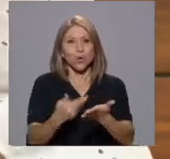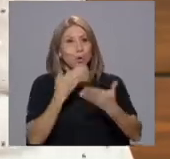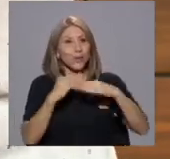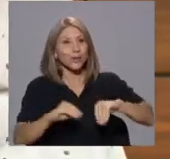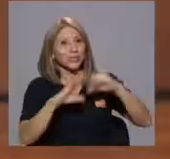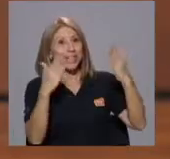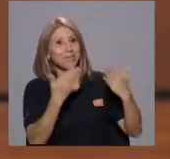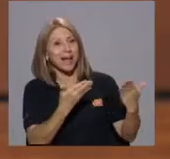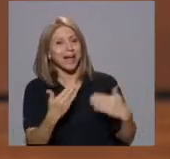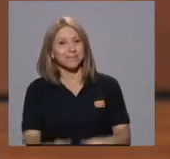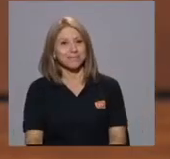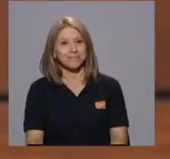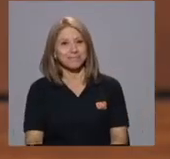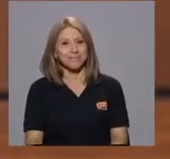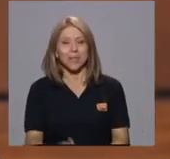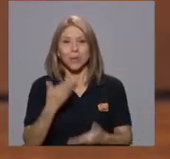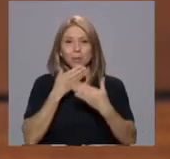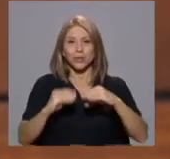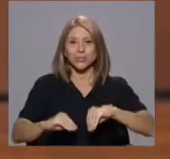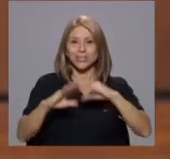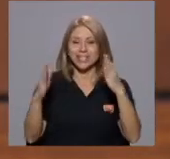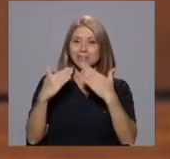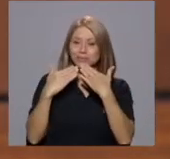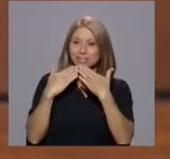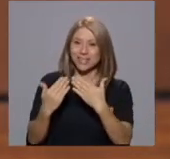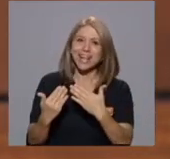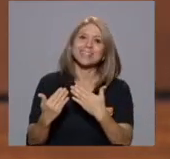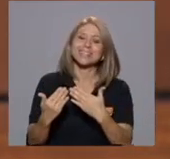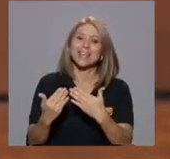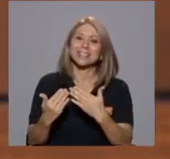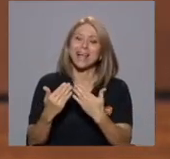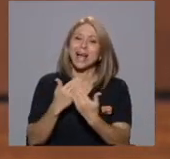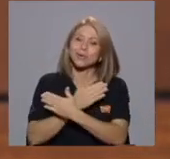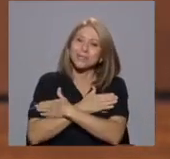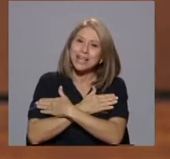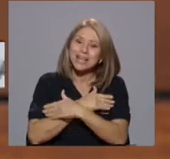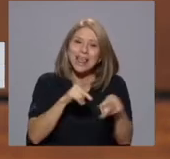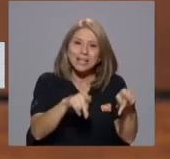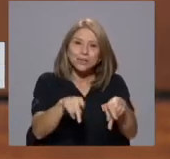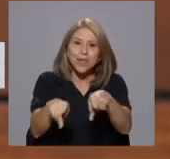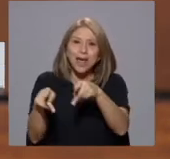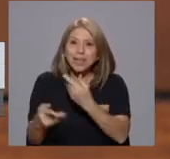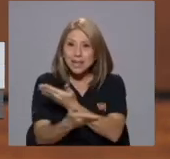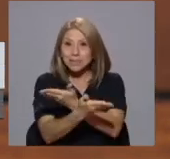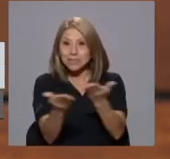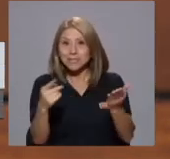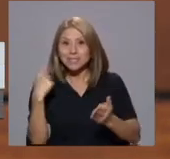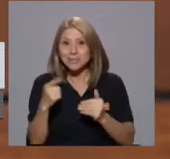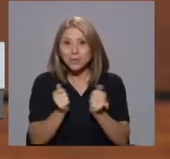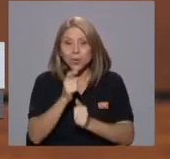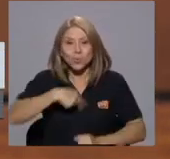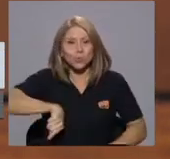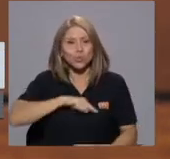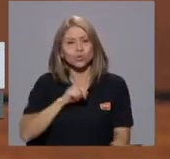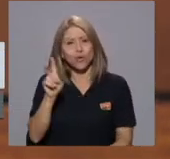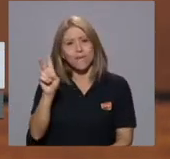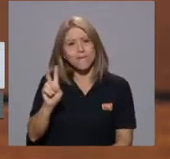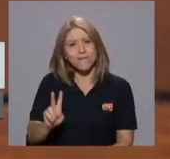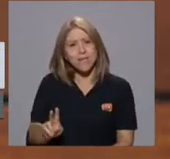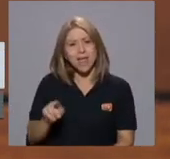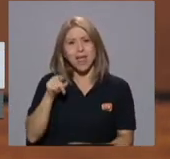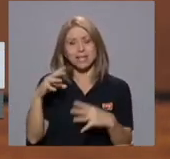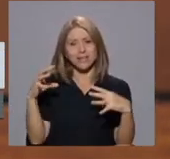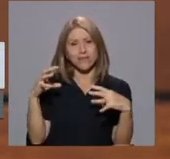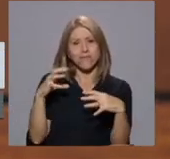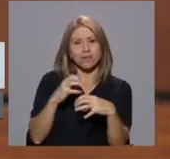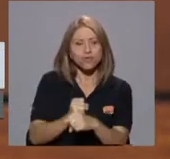días, Marlon. Adelante. Buenos días, Nani. Muchas gracias a nuestra querida ciudadanía que siempre está con nosotros todos los viernes en este resumen de